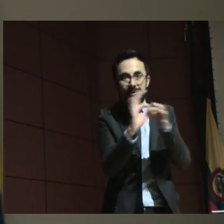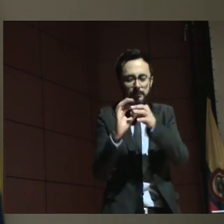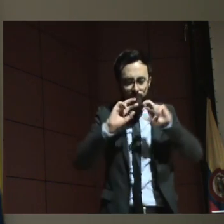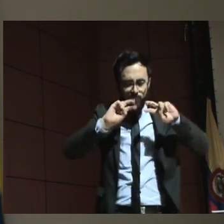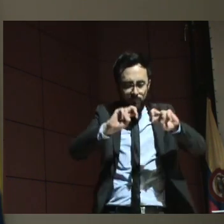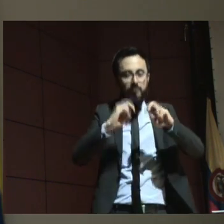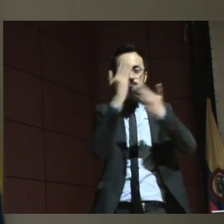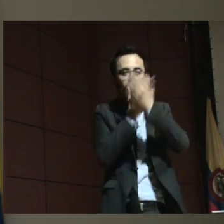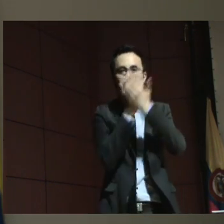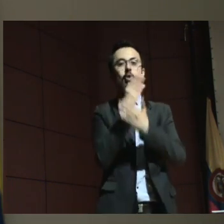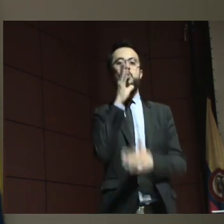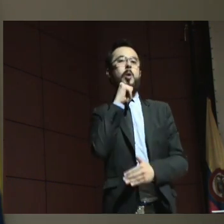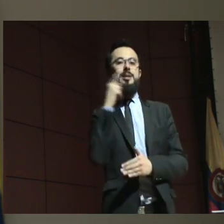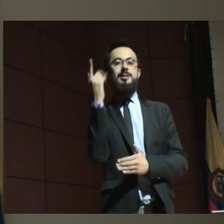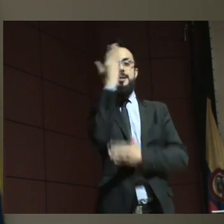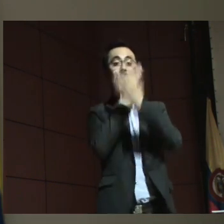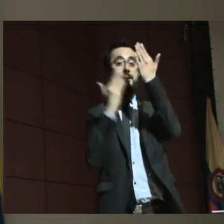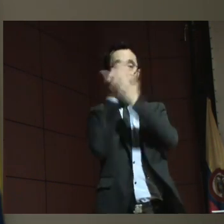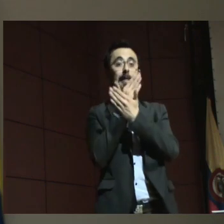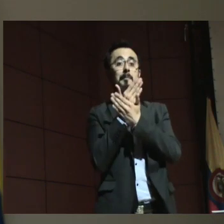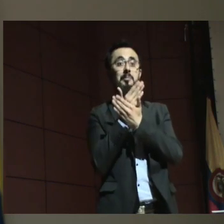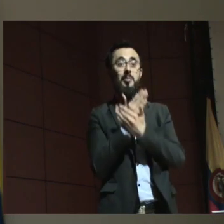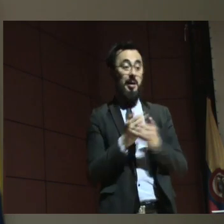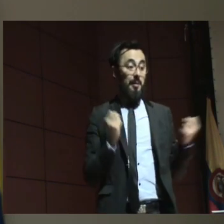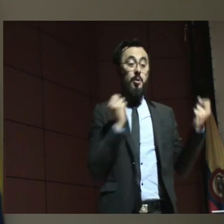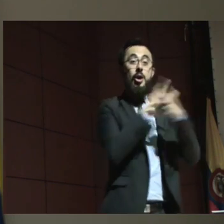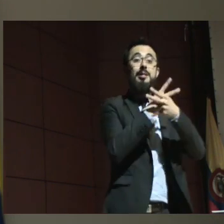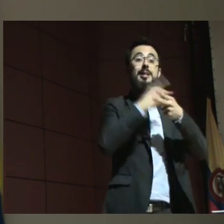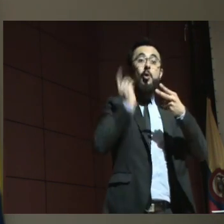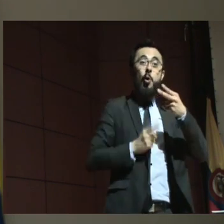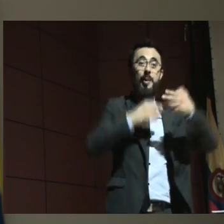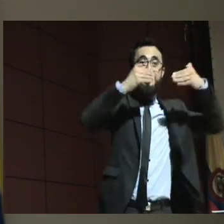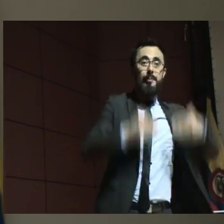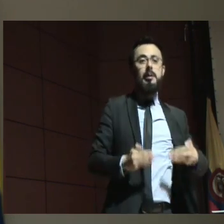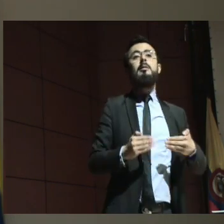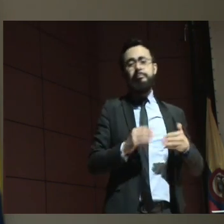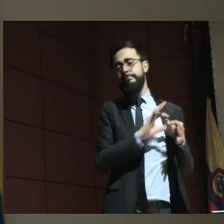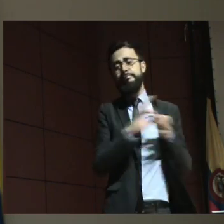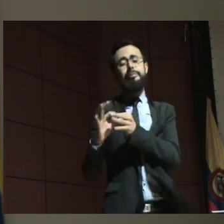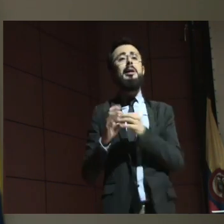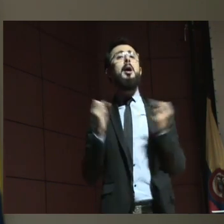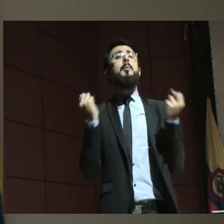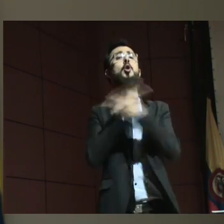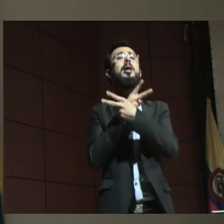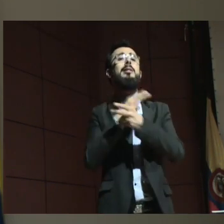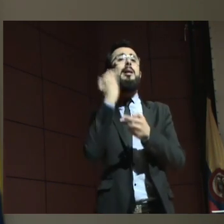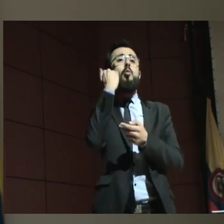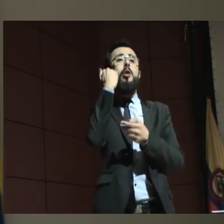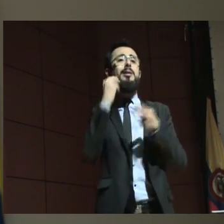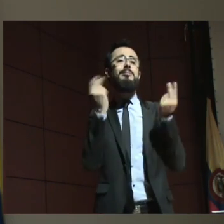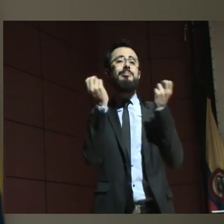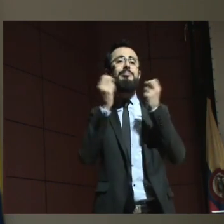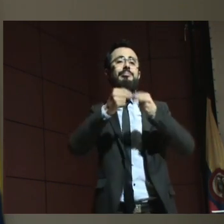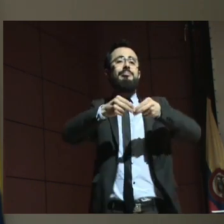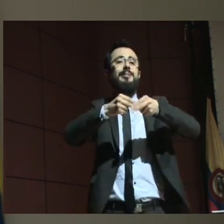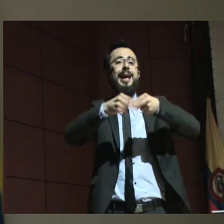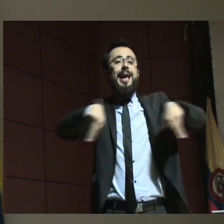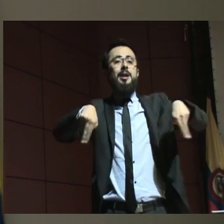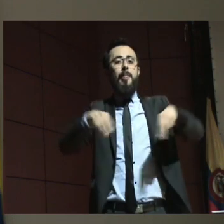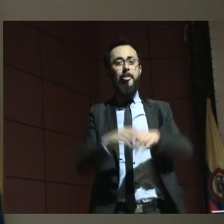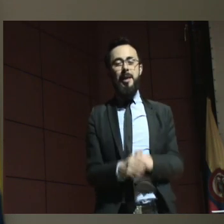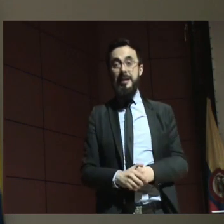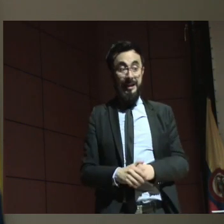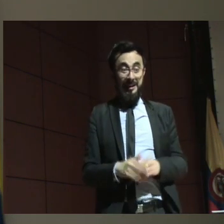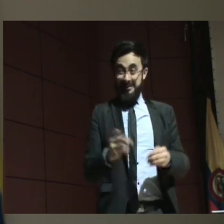también es violencia de género. Y lo que decide la sentencia demuestra nuevamente que la Corte Constitucional todavía no entiende el artículo